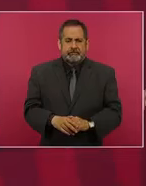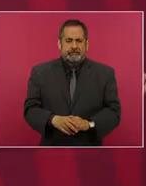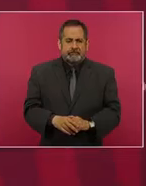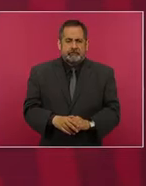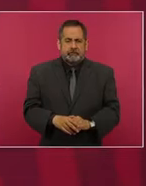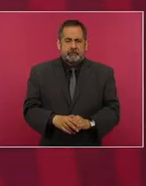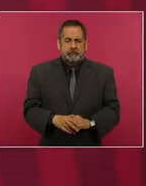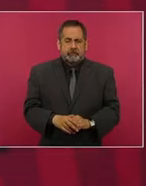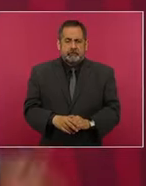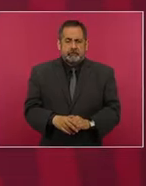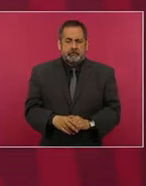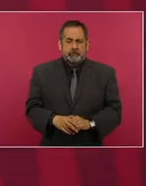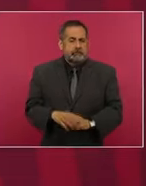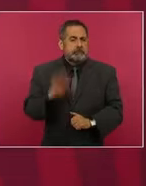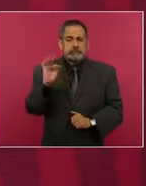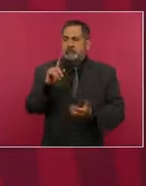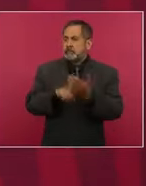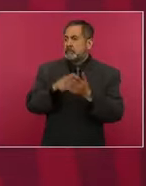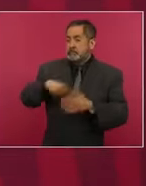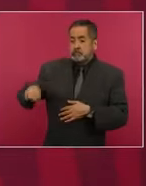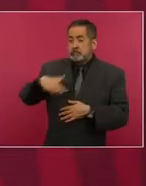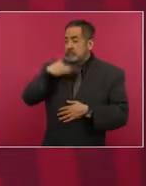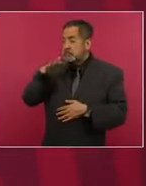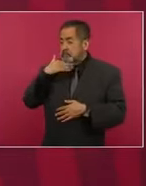porque si fuésemos corruptos,